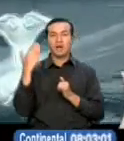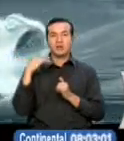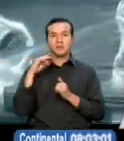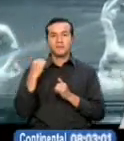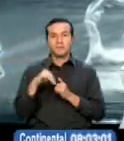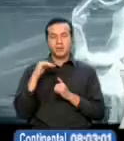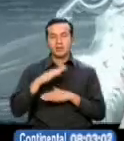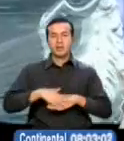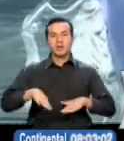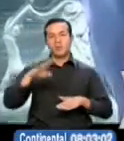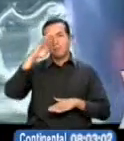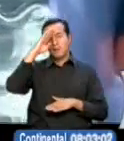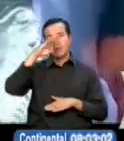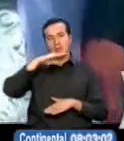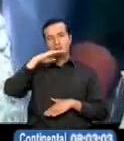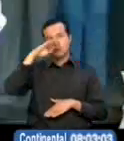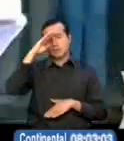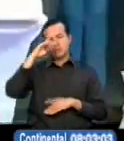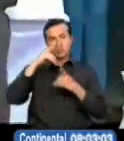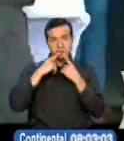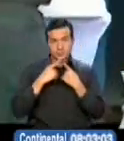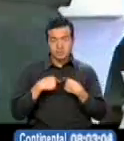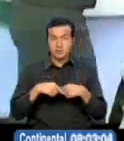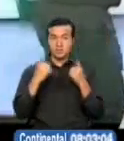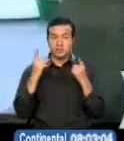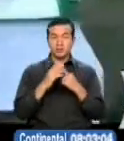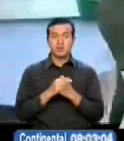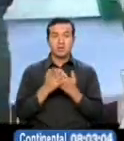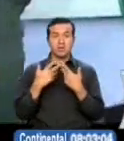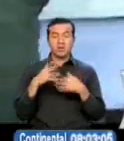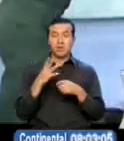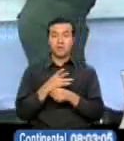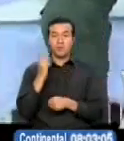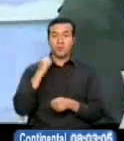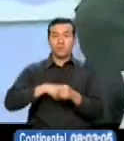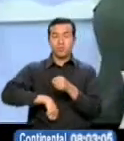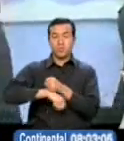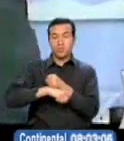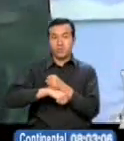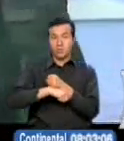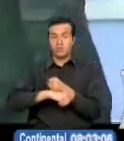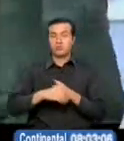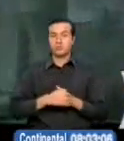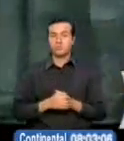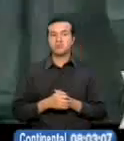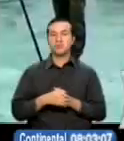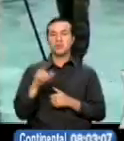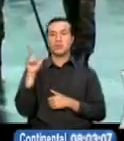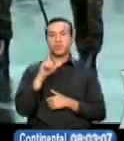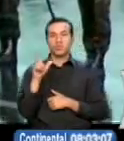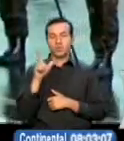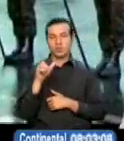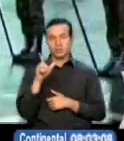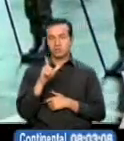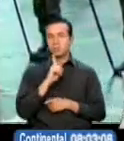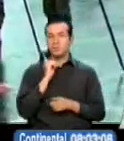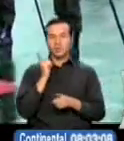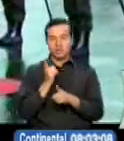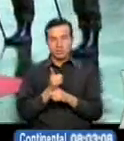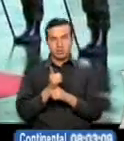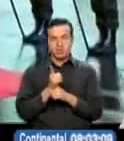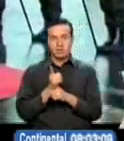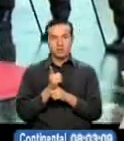en Medellín. Se ha anunciado en las últimas horas de que ya la Confederación Sudamericana de Fútbol este lunes hará